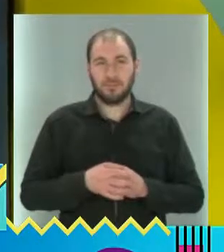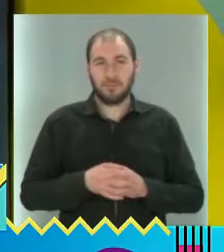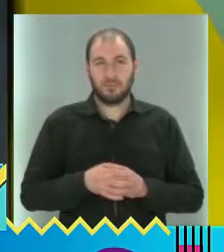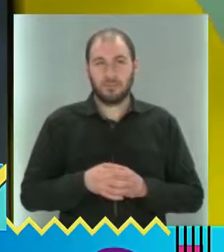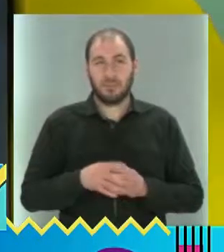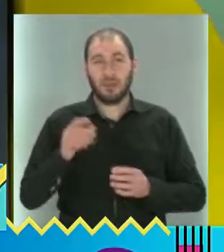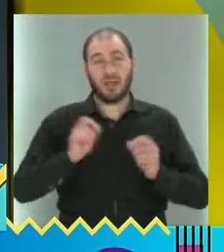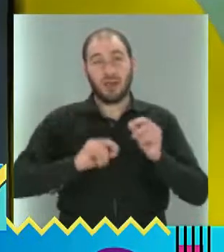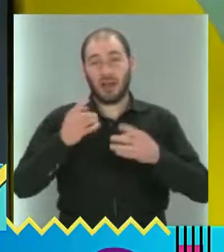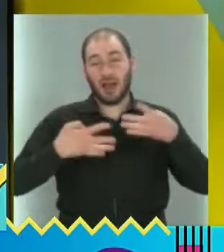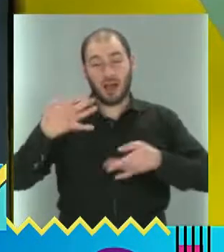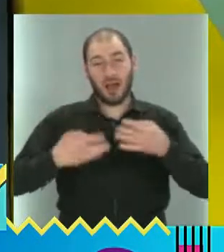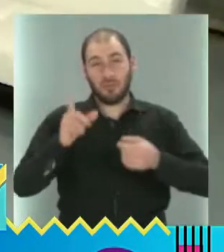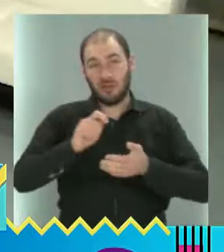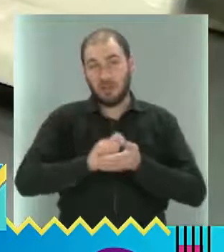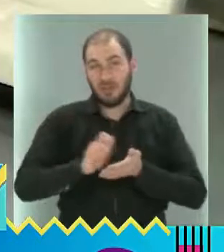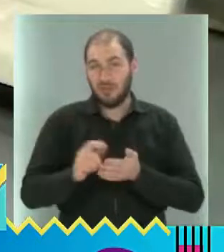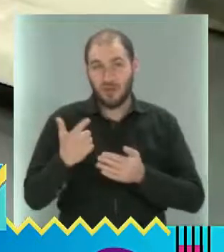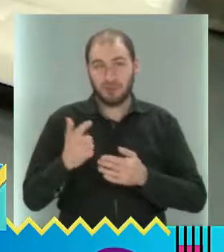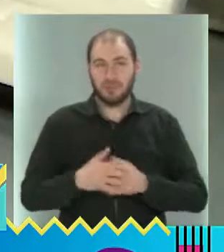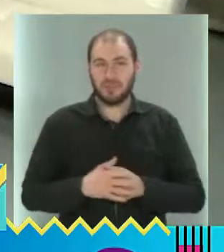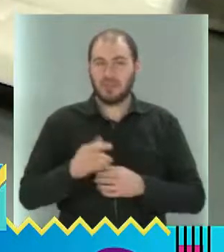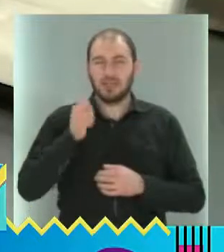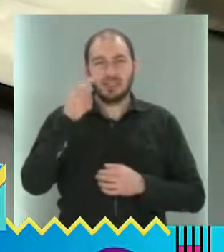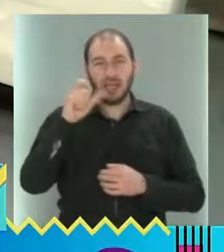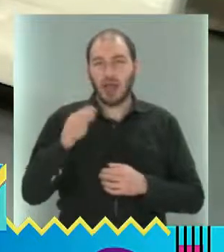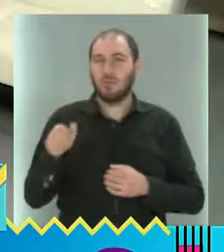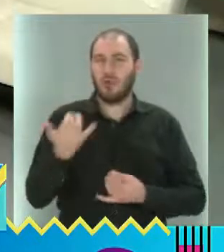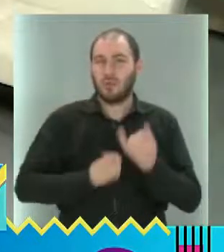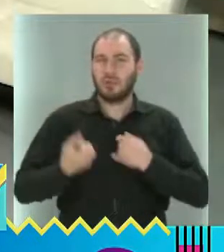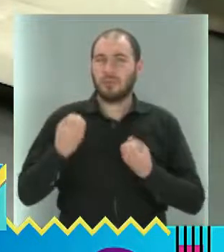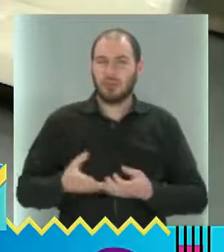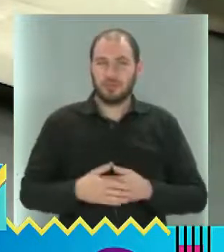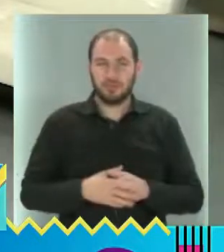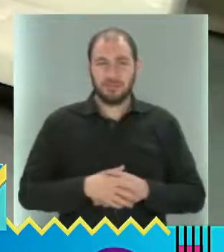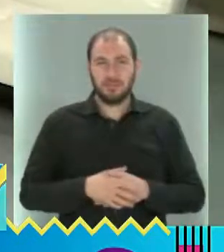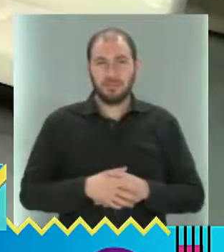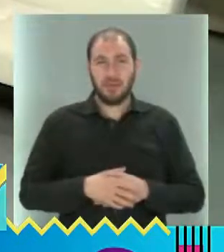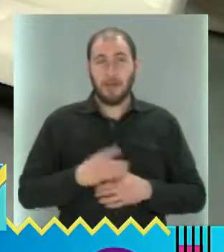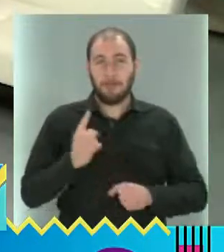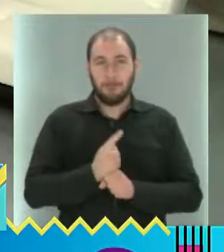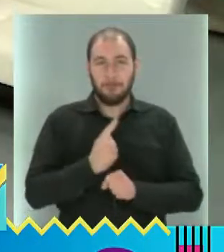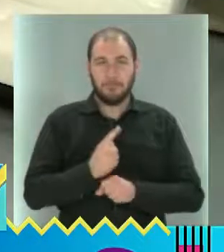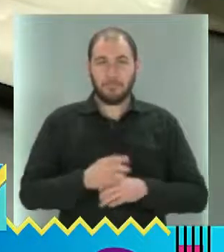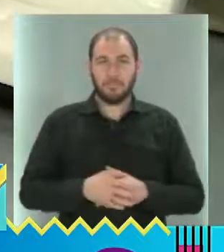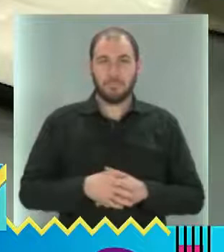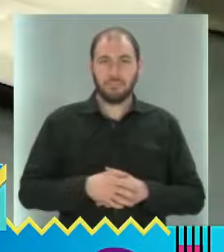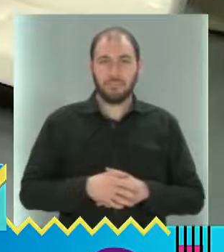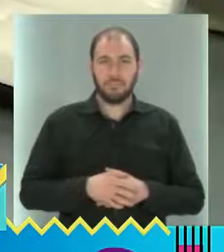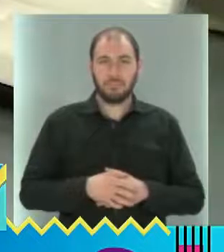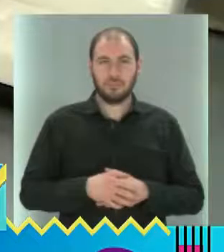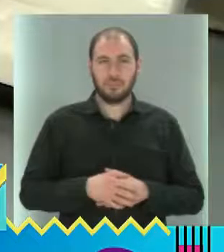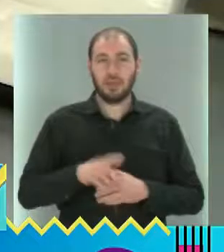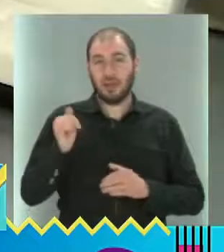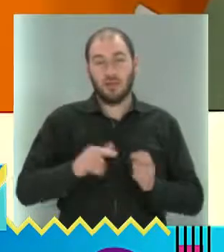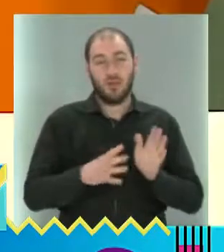en los cálculos, digamos, de quien lo diseñó. Bien. Gisela, ¿cuál es tu explicación? En primer lugar, esto es